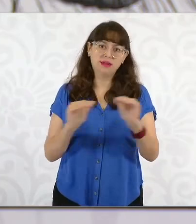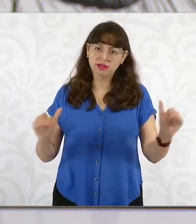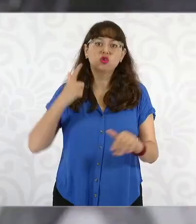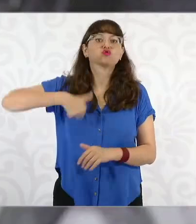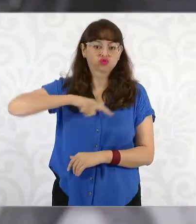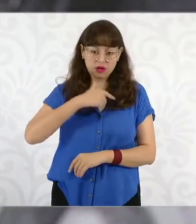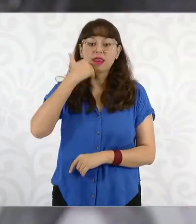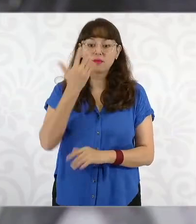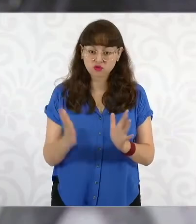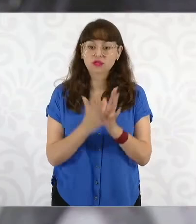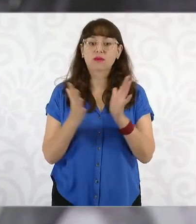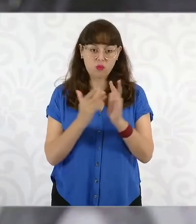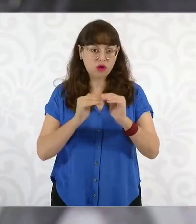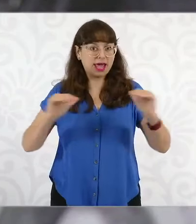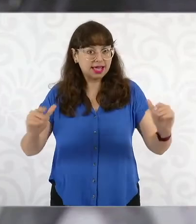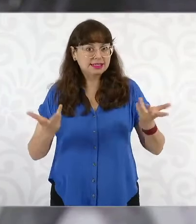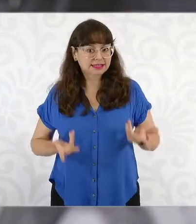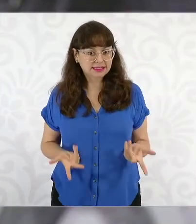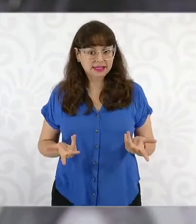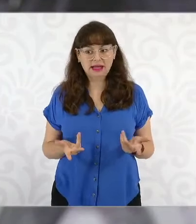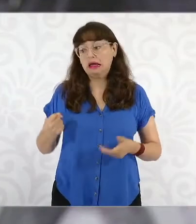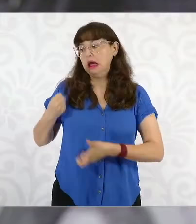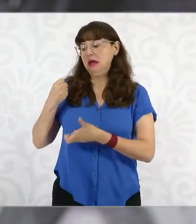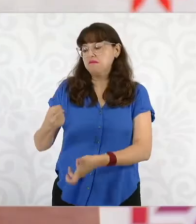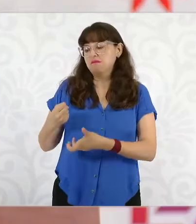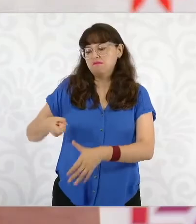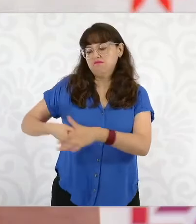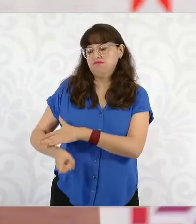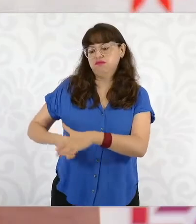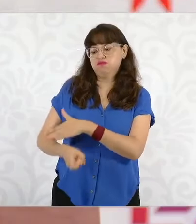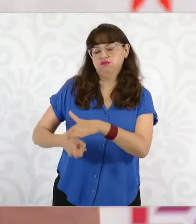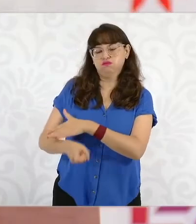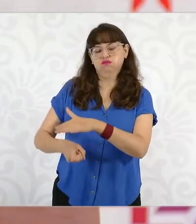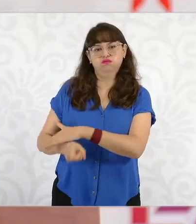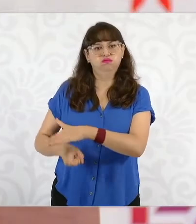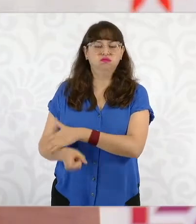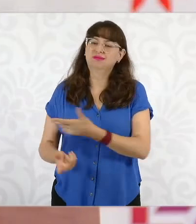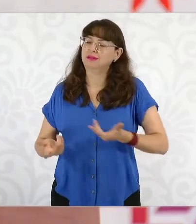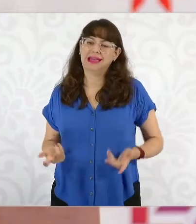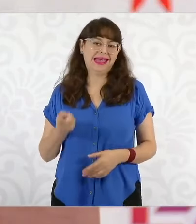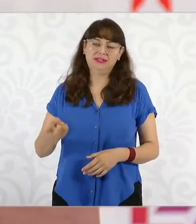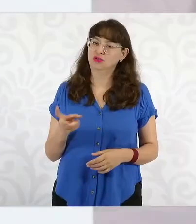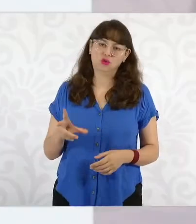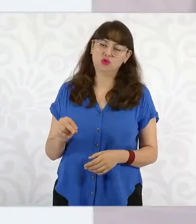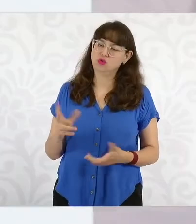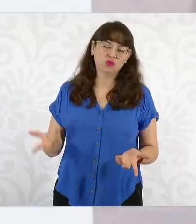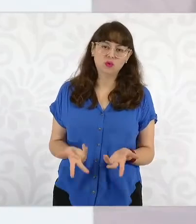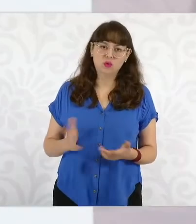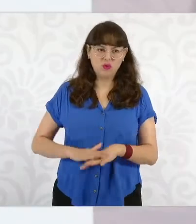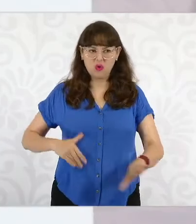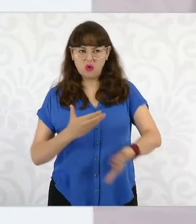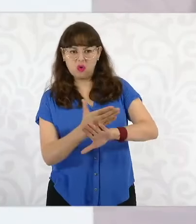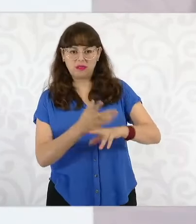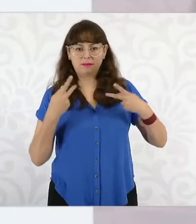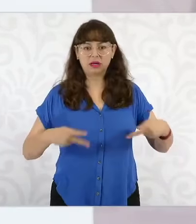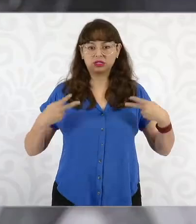no que haya un uso con recursos de descalificación de una persona